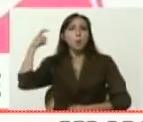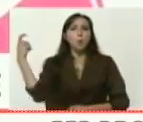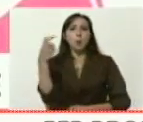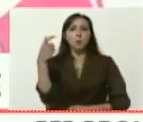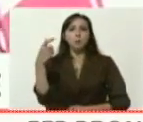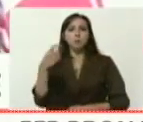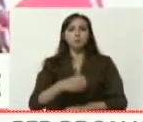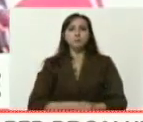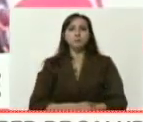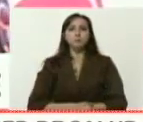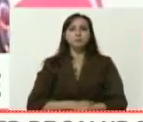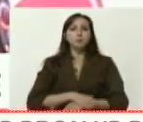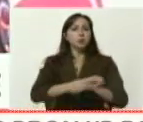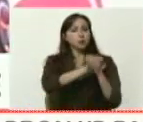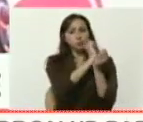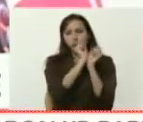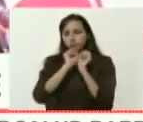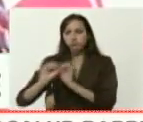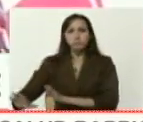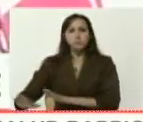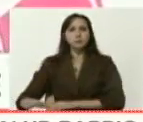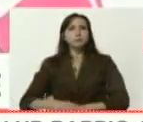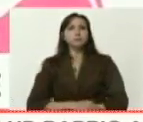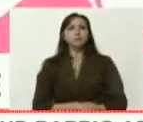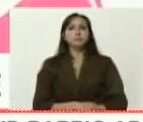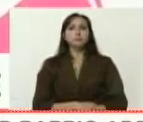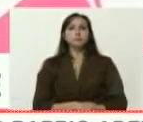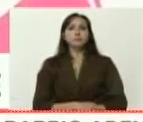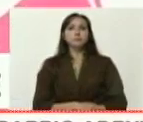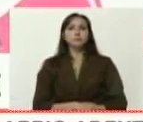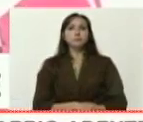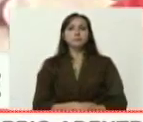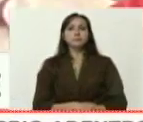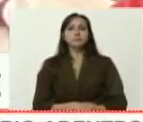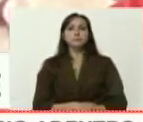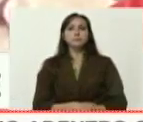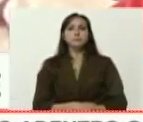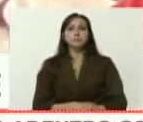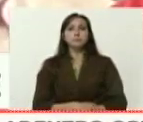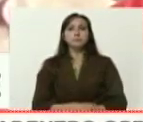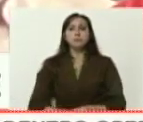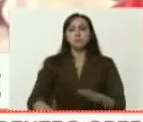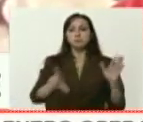yugo imperialista, máximo exponente del cumplimiento de la ley,